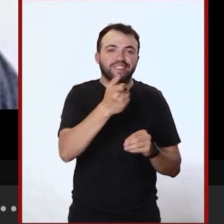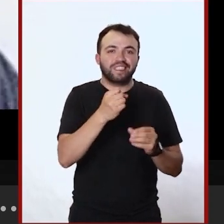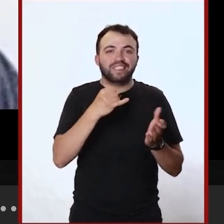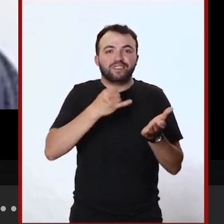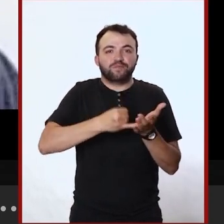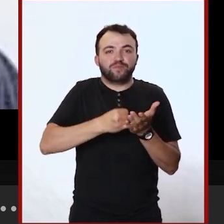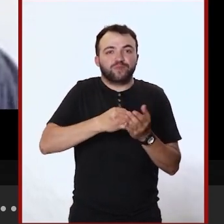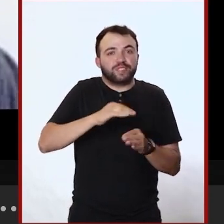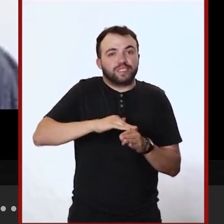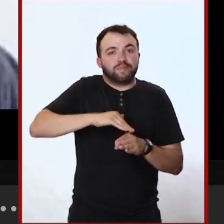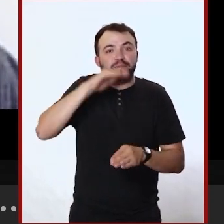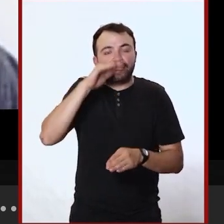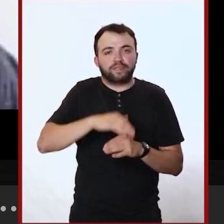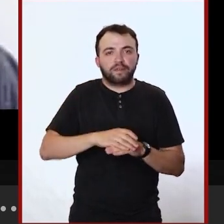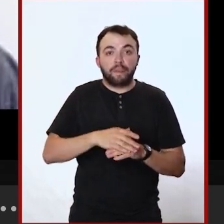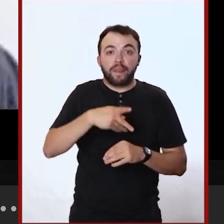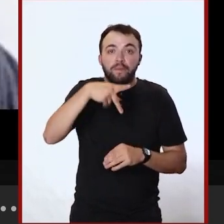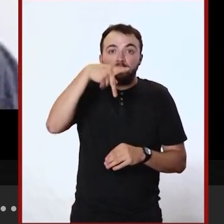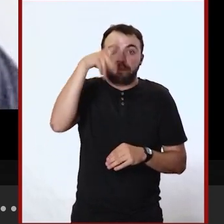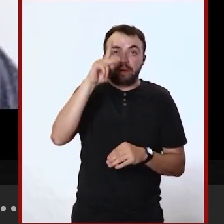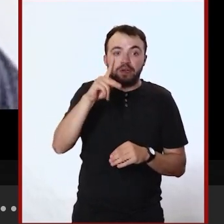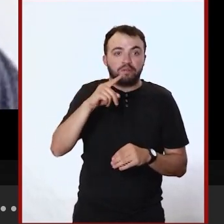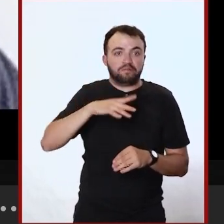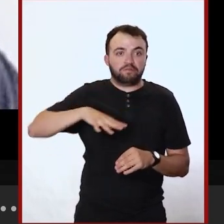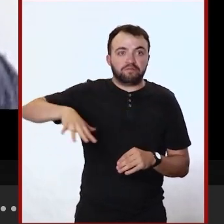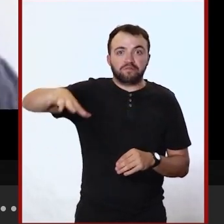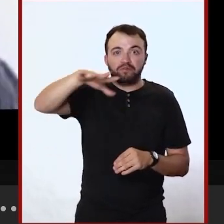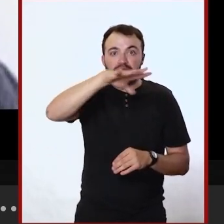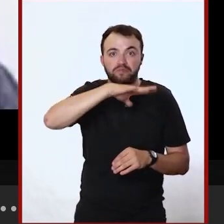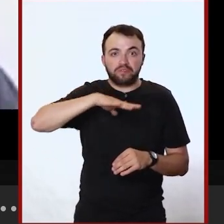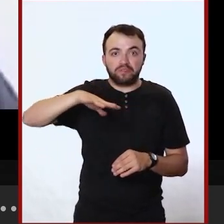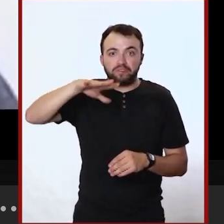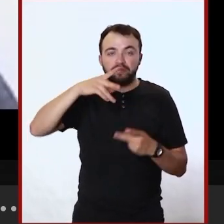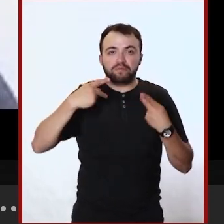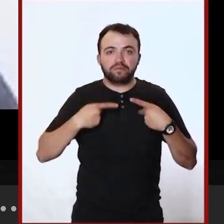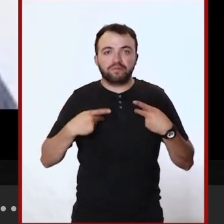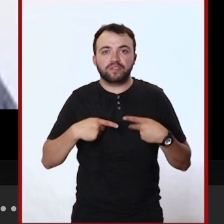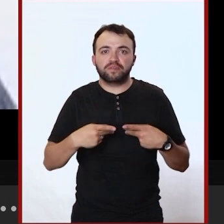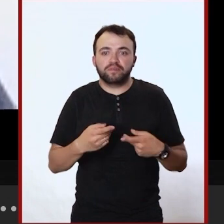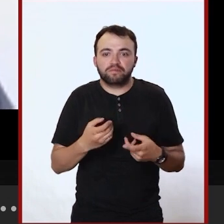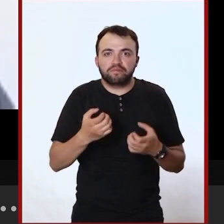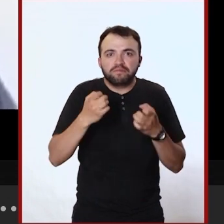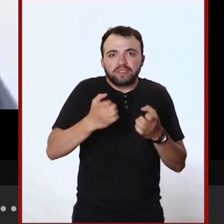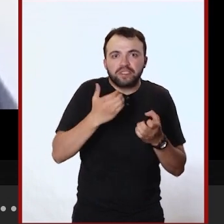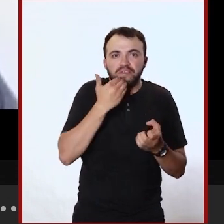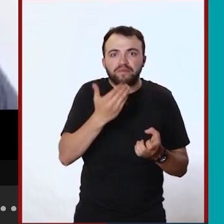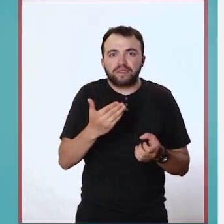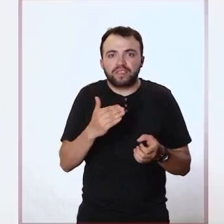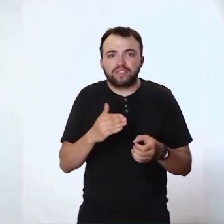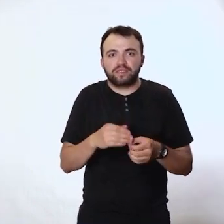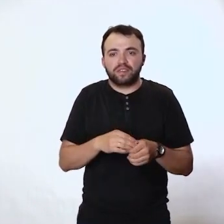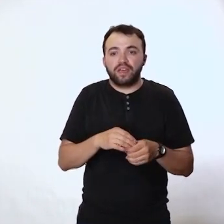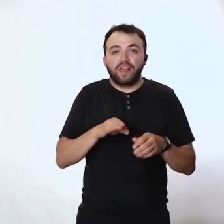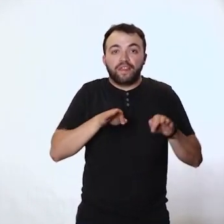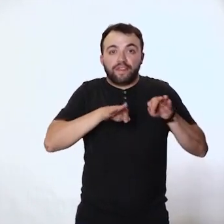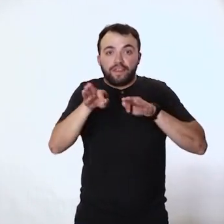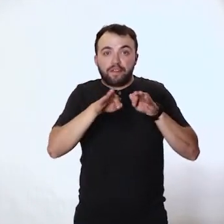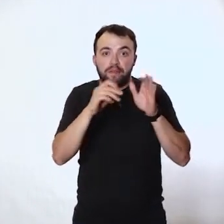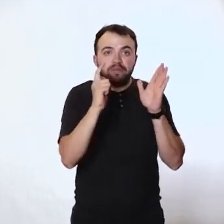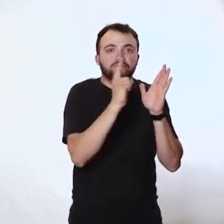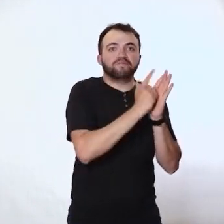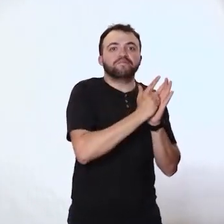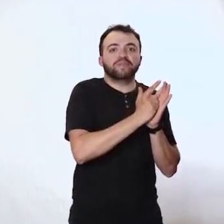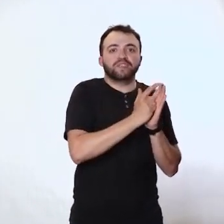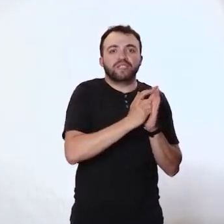los beneficios que esto nos deja como sociedad. Entonces, el trabajo formal creo que a veces justo en un